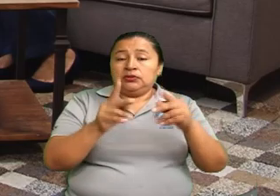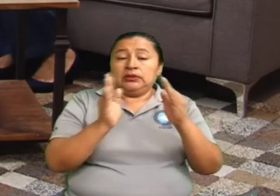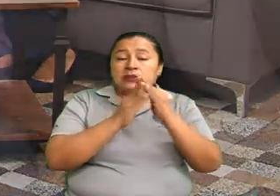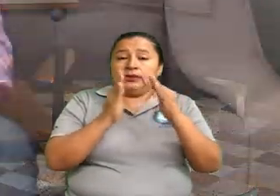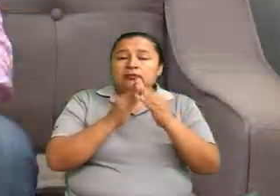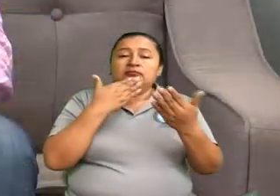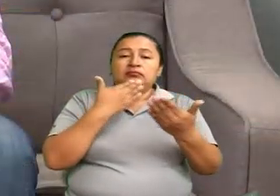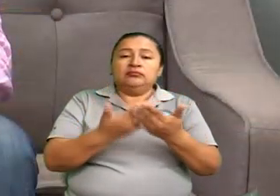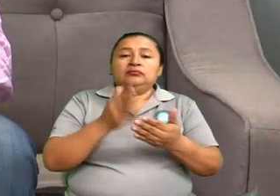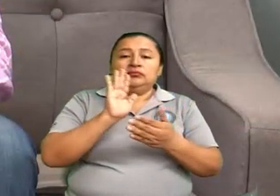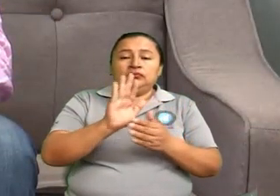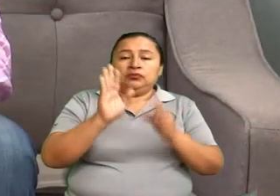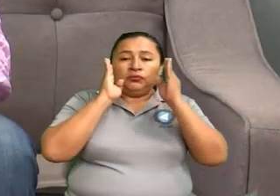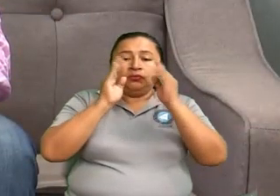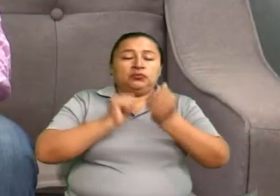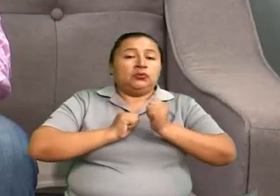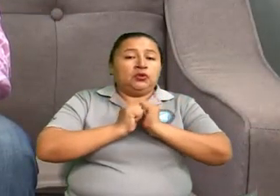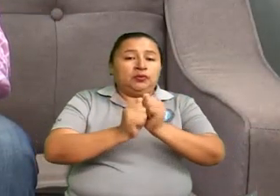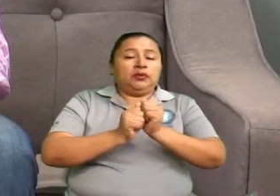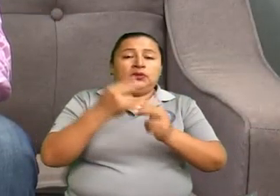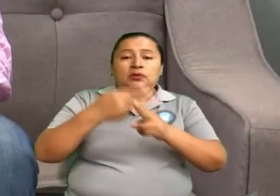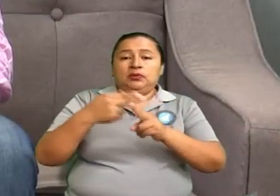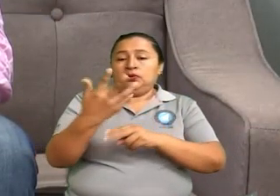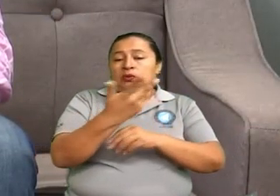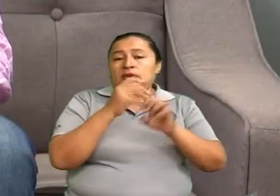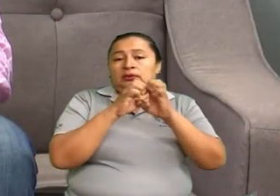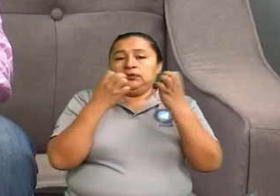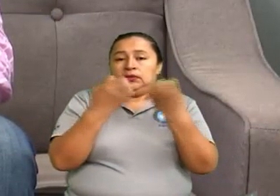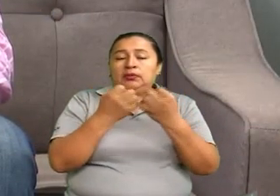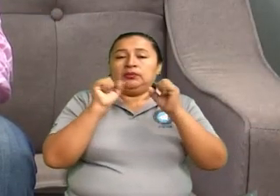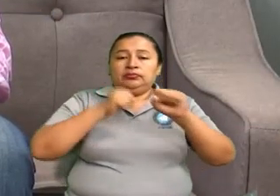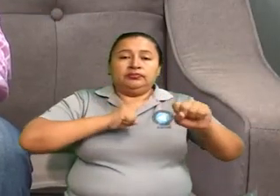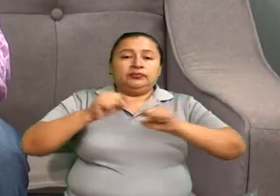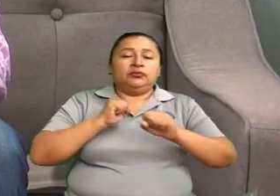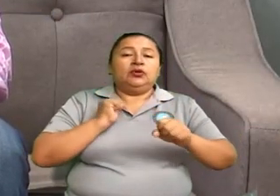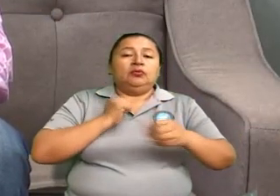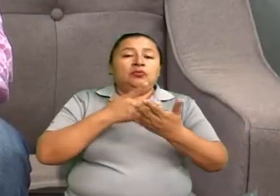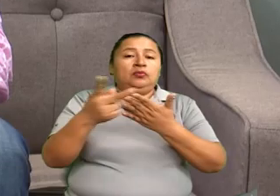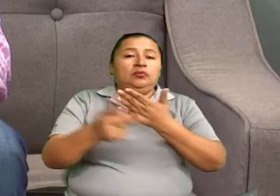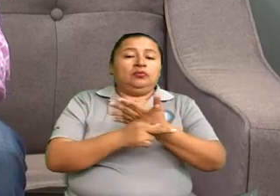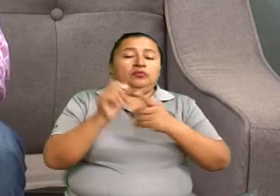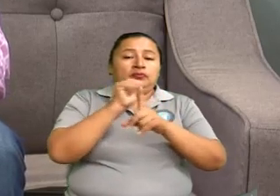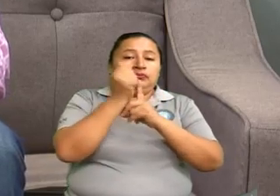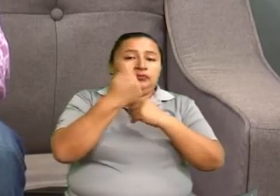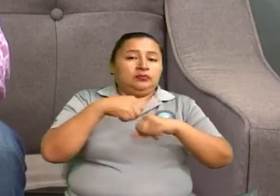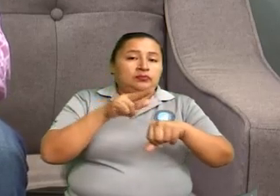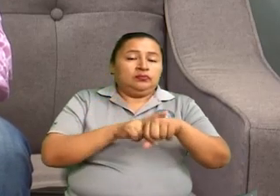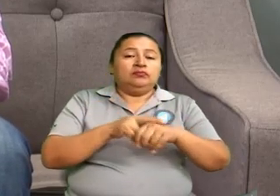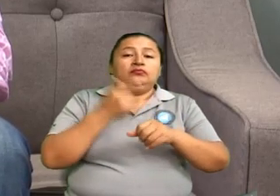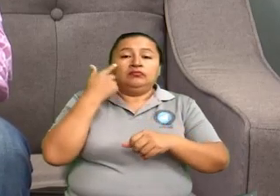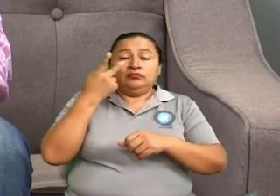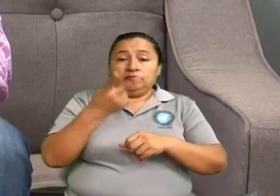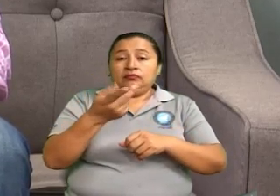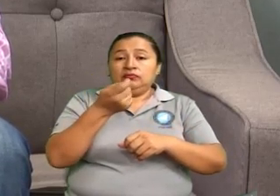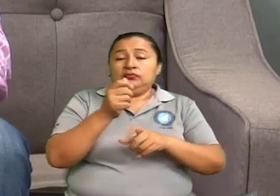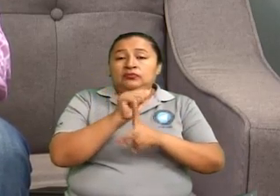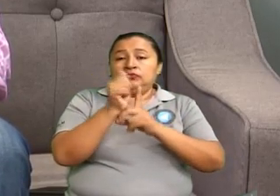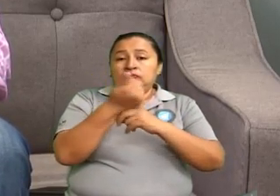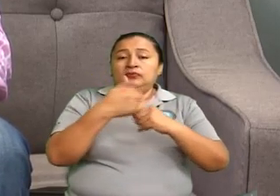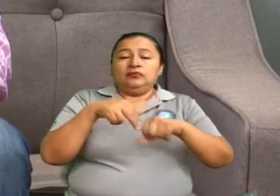muchísimas gracias por habernos acompañado. A nombre de todo el equipo que hace posible la transmisión de su programa del Parlamento, le invitamos a que se quede en sintonía del canal